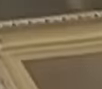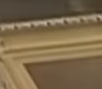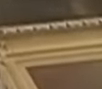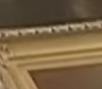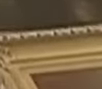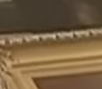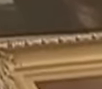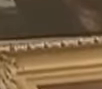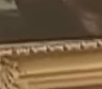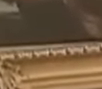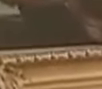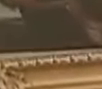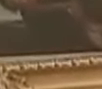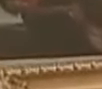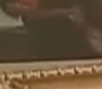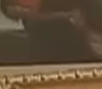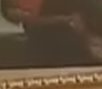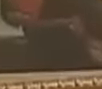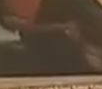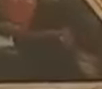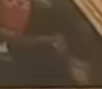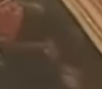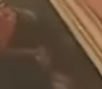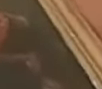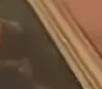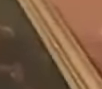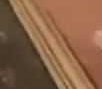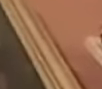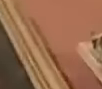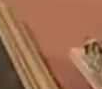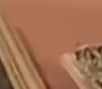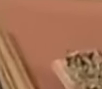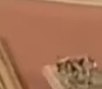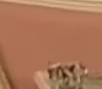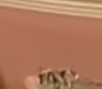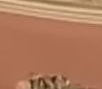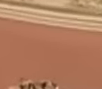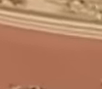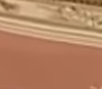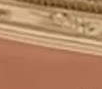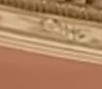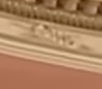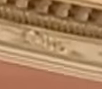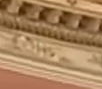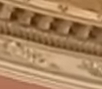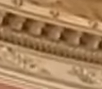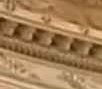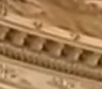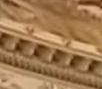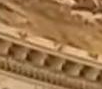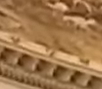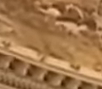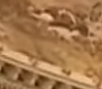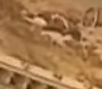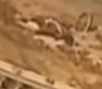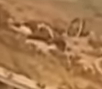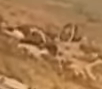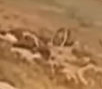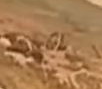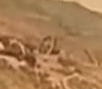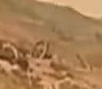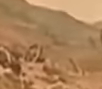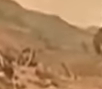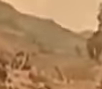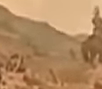la Defensa del Esequibo, que contempla un conjunto de acciones orientadas a la protección del territorio. Este